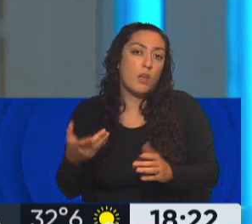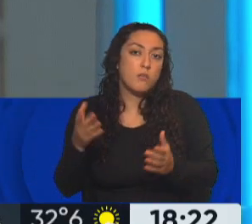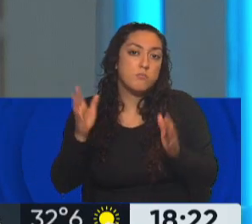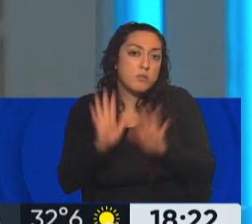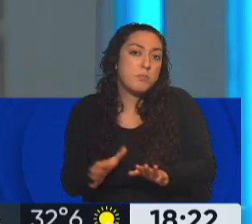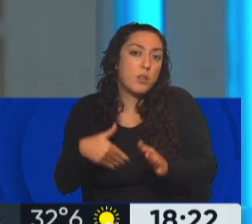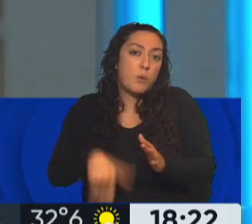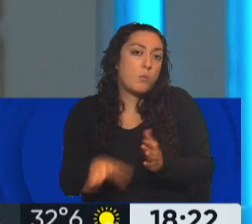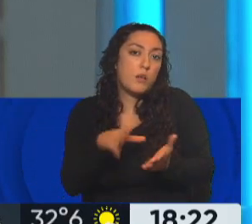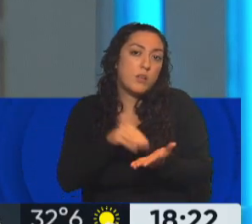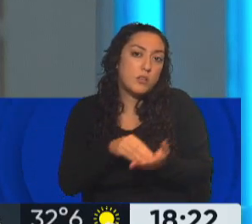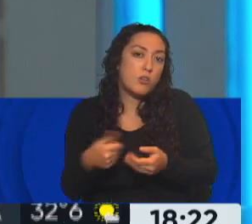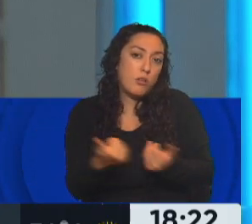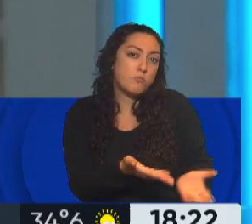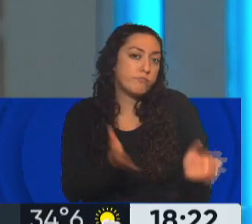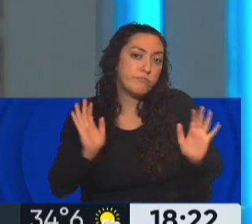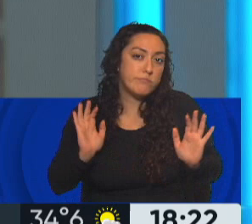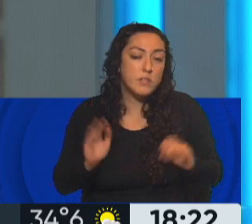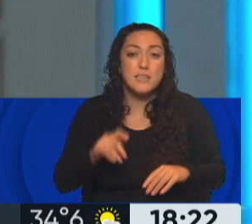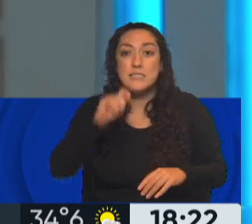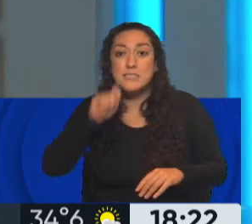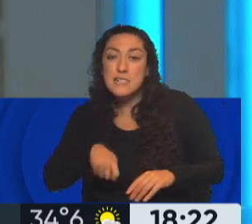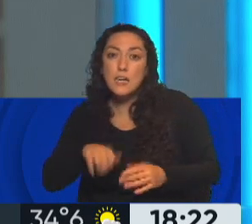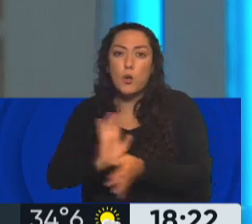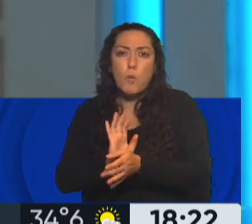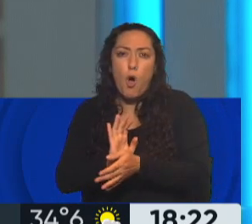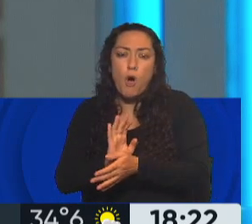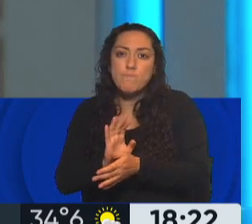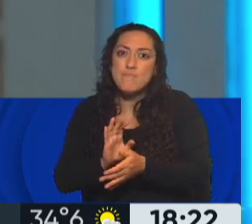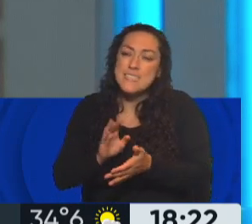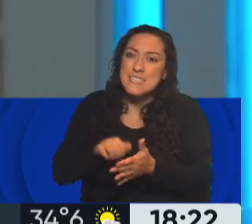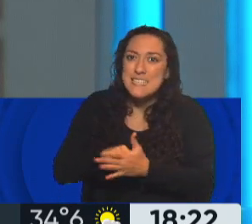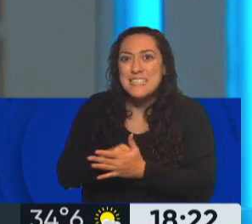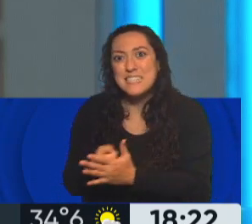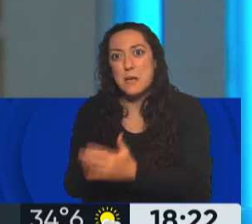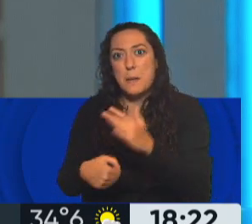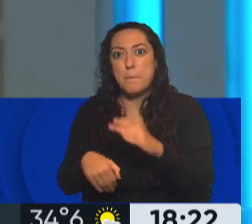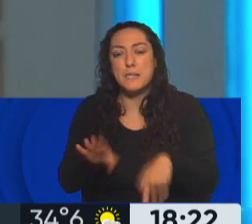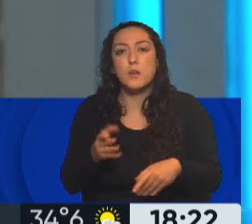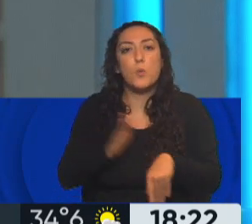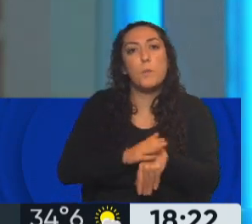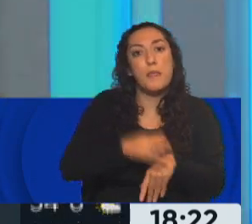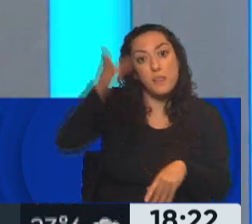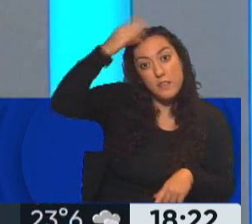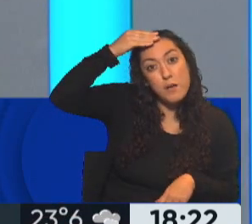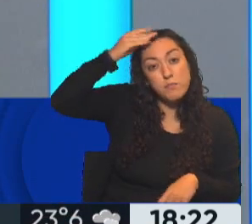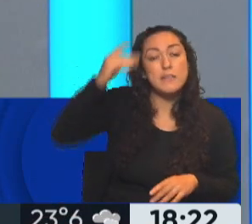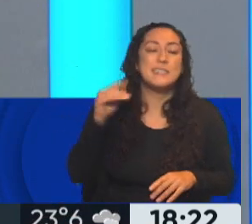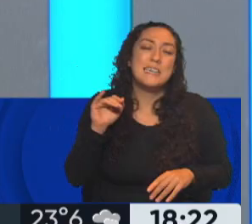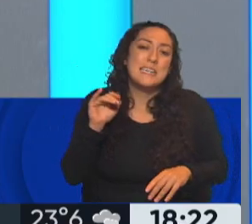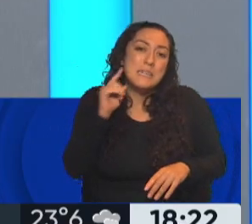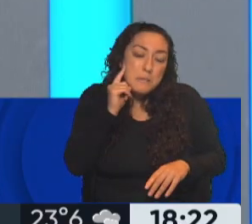¿Está mucho más acorralado Zelensky con la administración de Trump en ese aspecto? ¿Cómo lo analizás? Considero que sí,